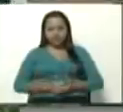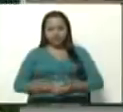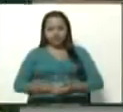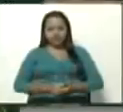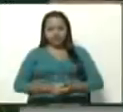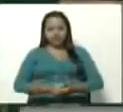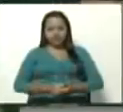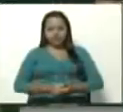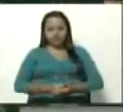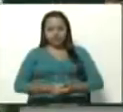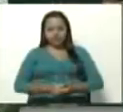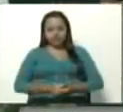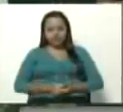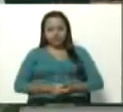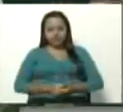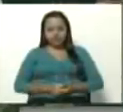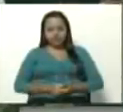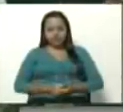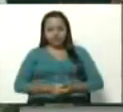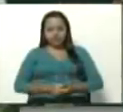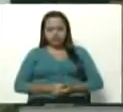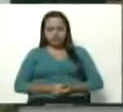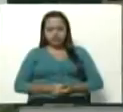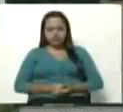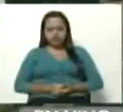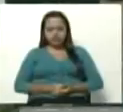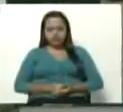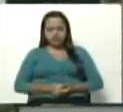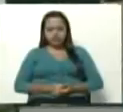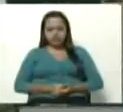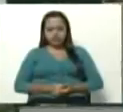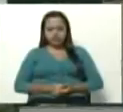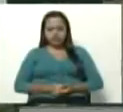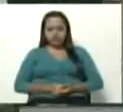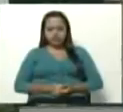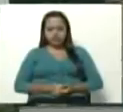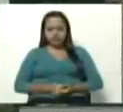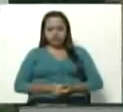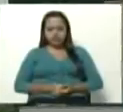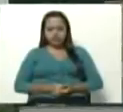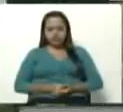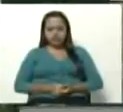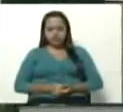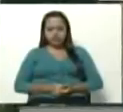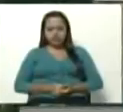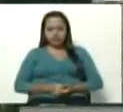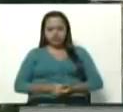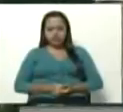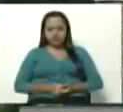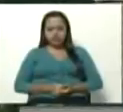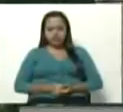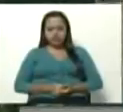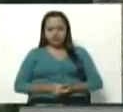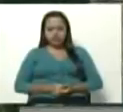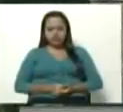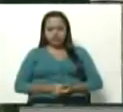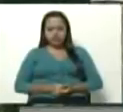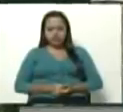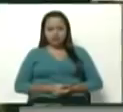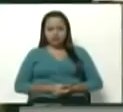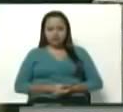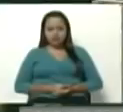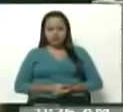Bueno, nos ayuda con la banda. ¿Ah?